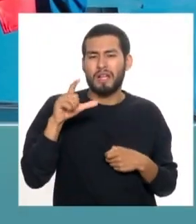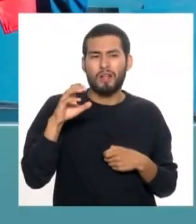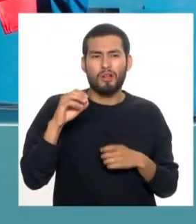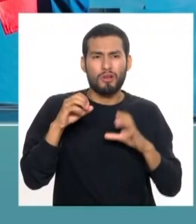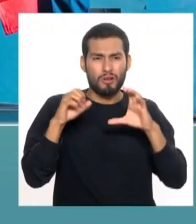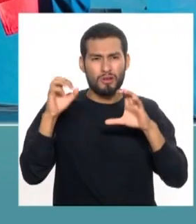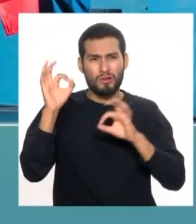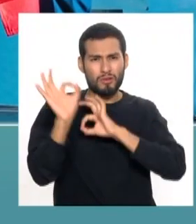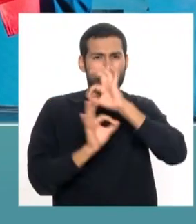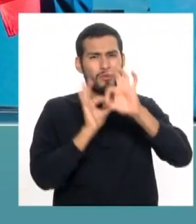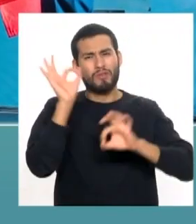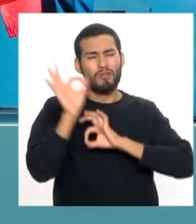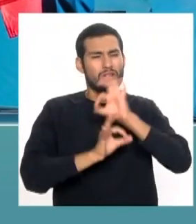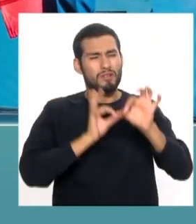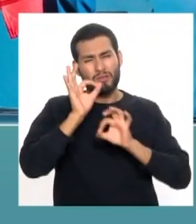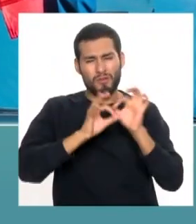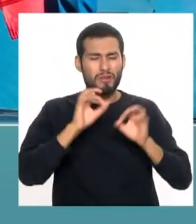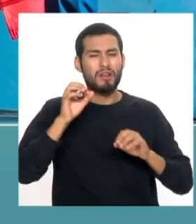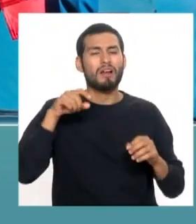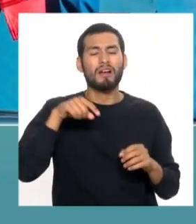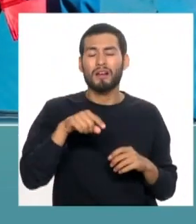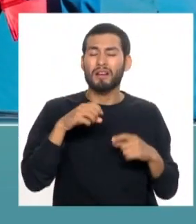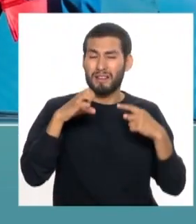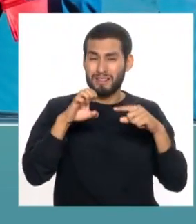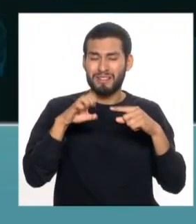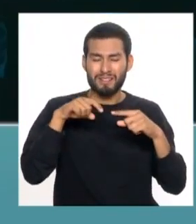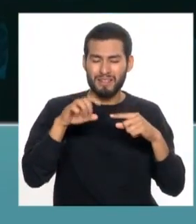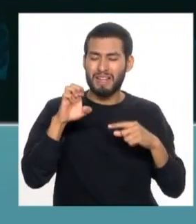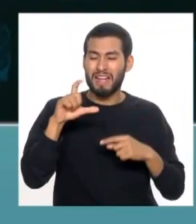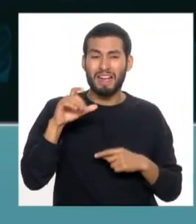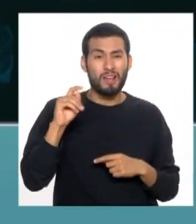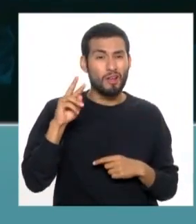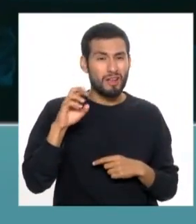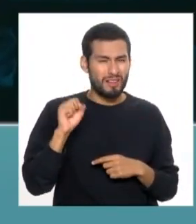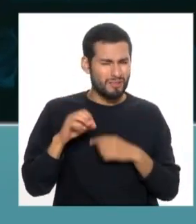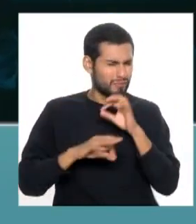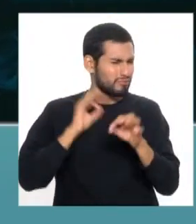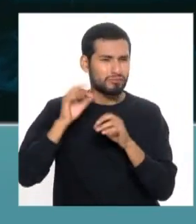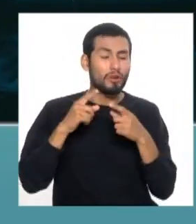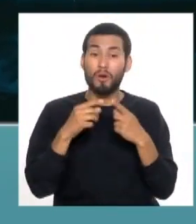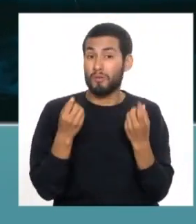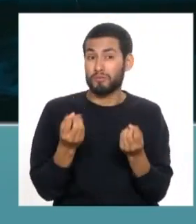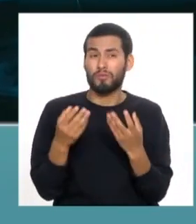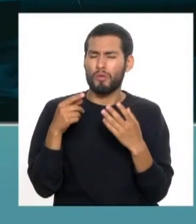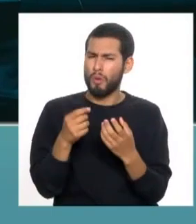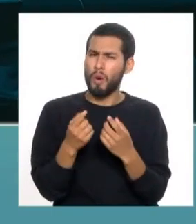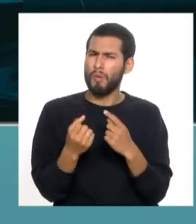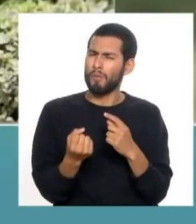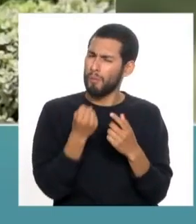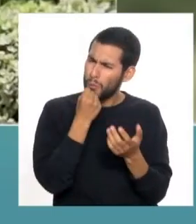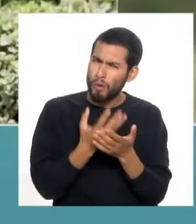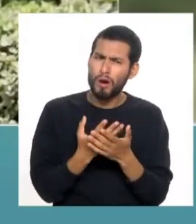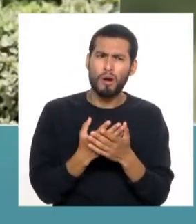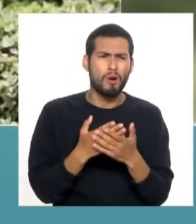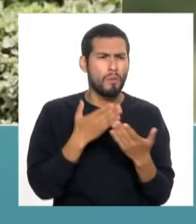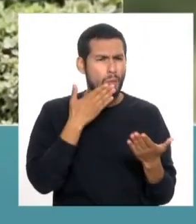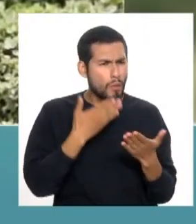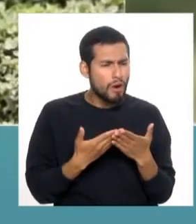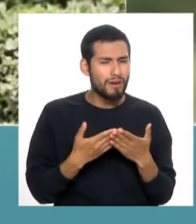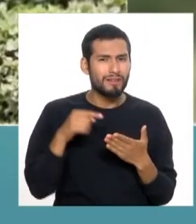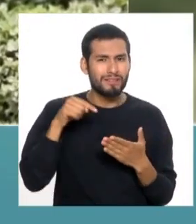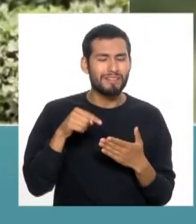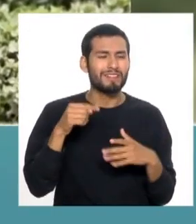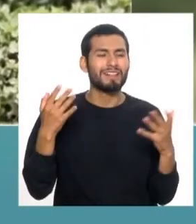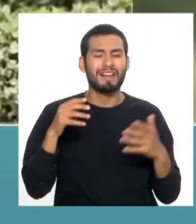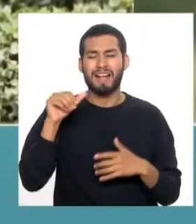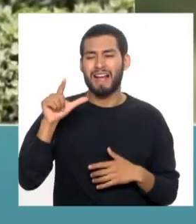una fórmula creada por nosotros, única en el mundo, porque no existe una corriente tan eficiente, tan eficaz como en el